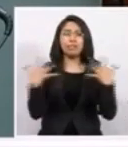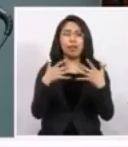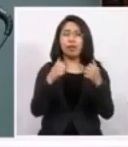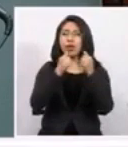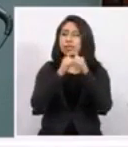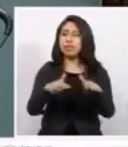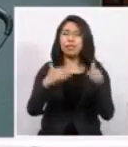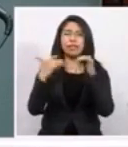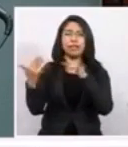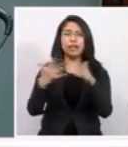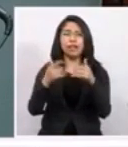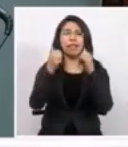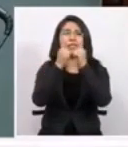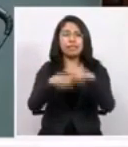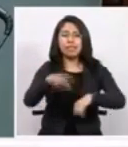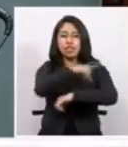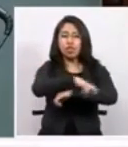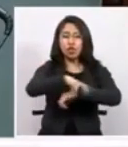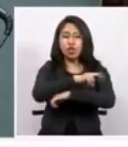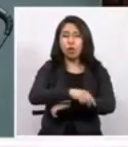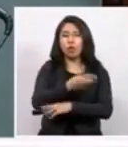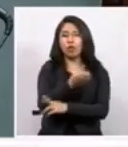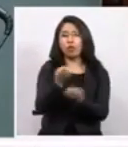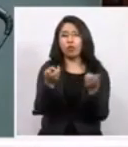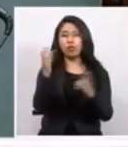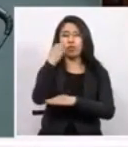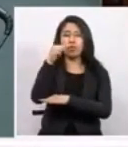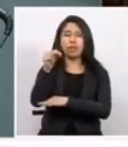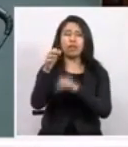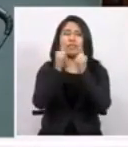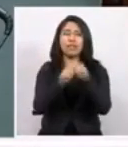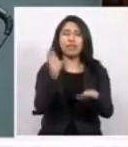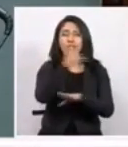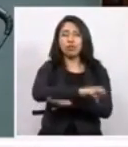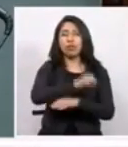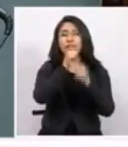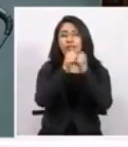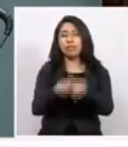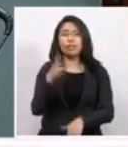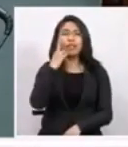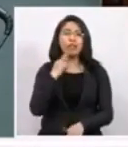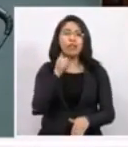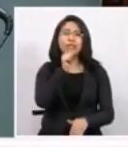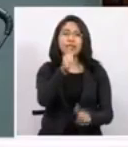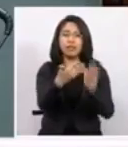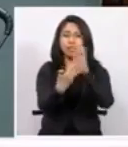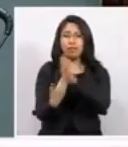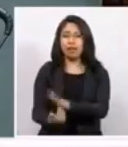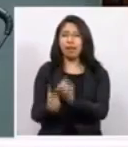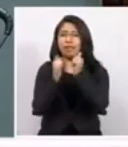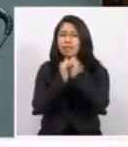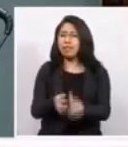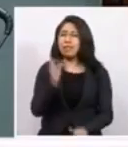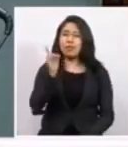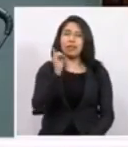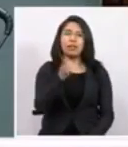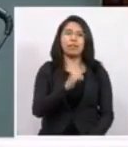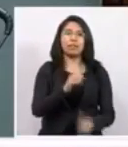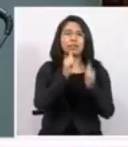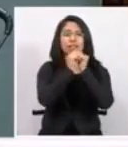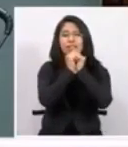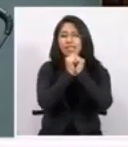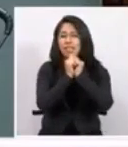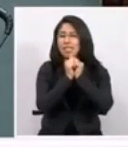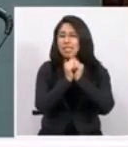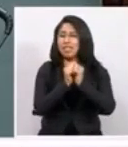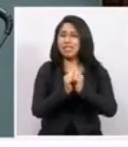sin saqueo de nuestros recursos naturales, sin explotación, sin racismo, ni discriminación, sin amenazas y sin presiones de